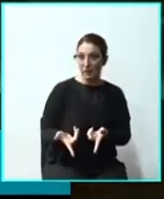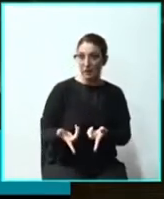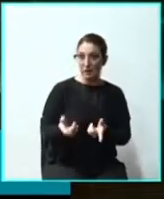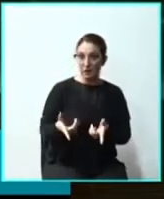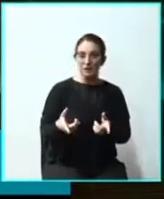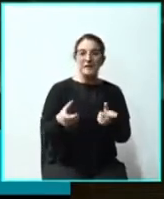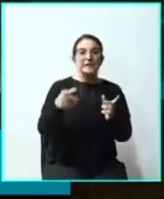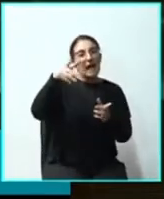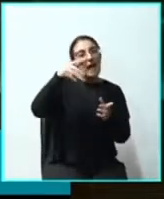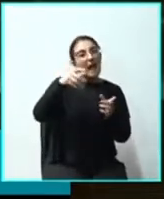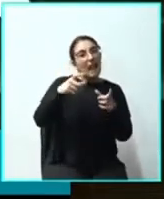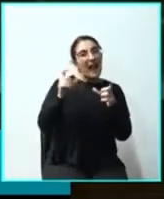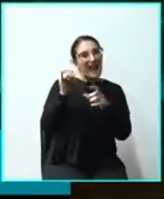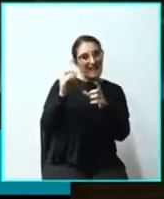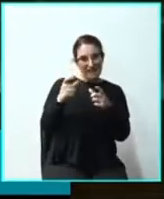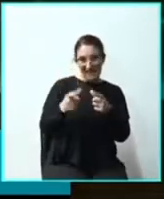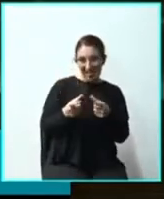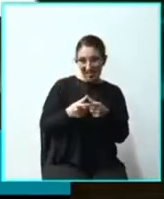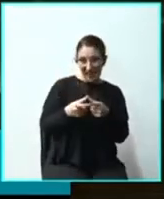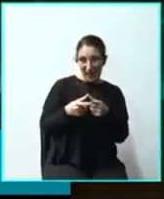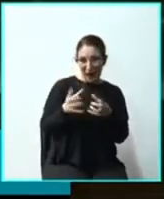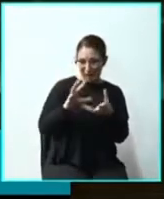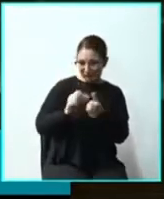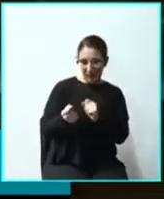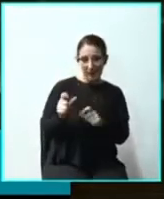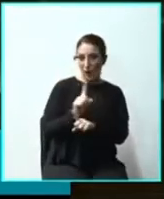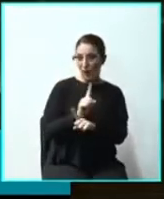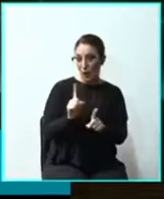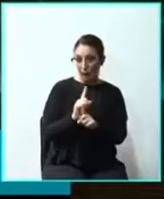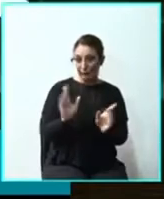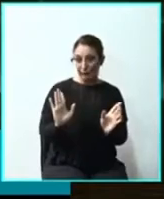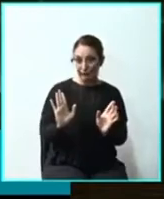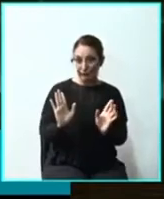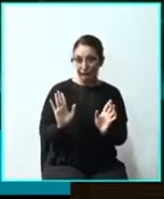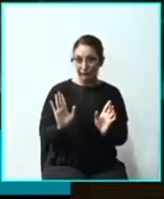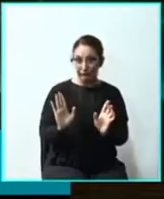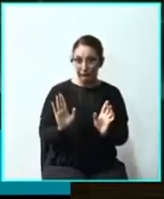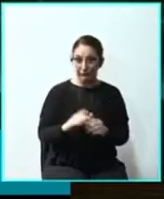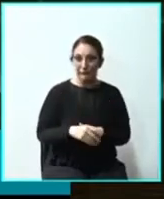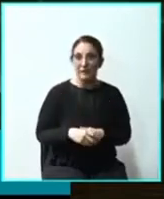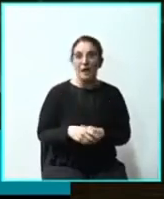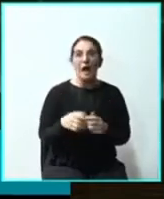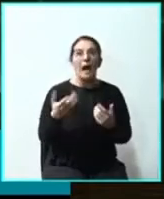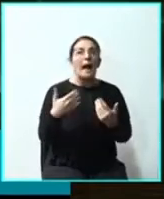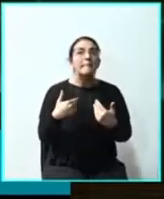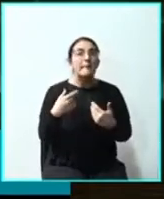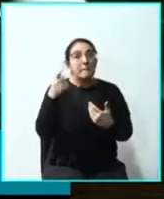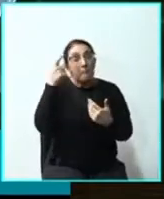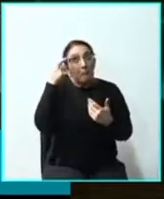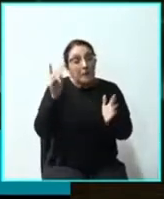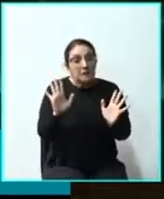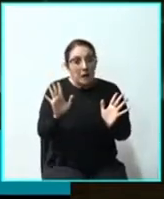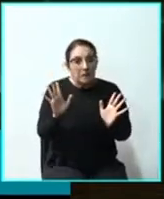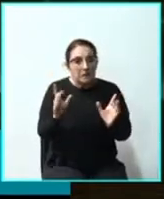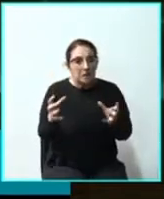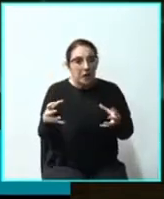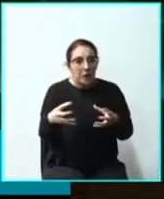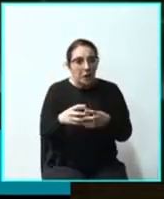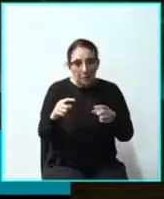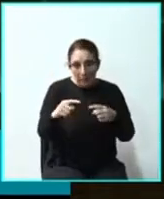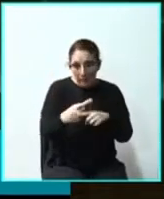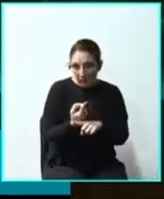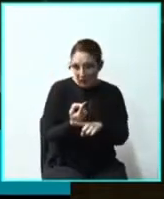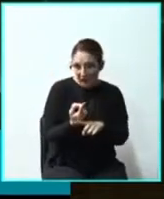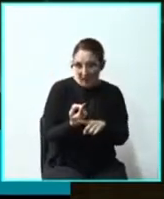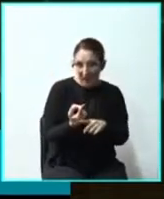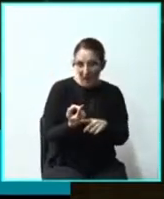60 días. Hasta me llama la atención y le pregunto realmente a los que hicieron esta ley, sean del oficialismo de la ciudad o la oposición, porque estén en la firma de los